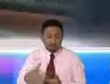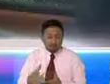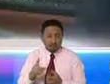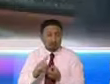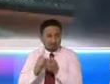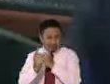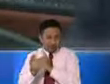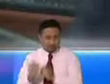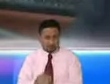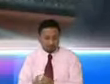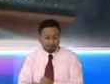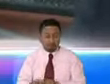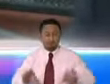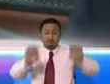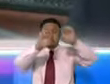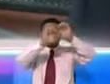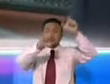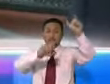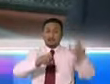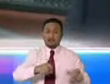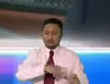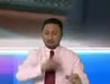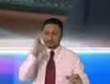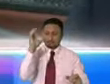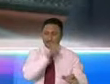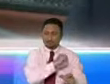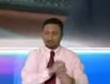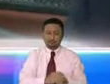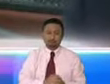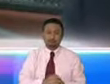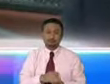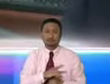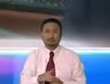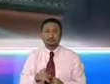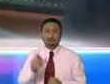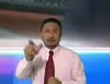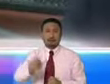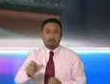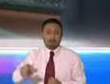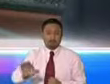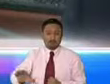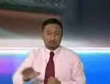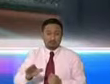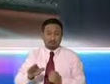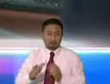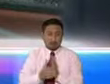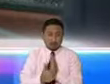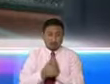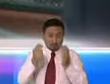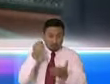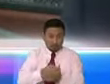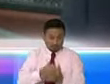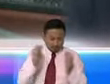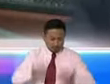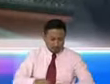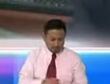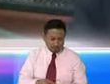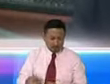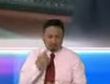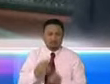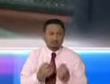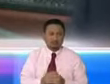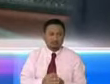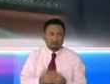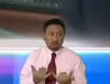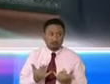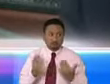Los empresarios se den cuenta que la gente tiene capacidad adquisitiva, entonces ellos van a decir, bueno, ahora sí